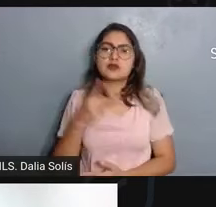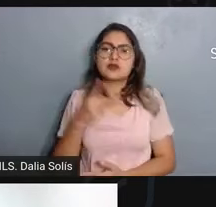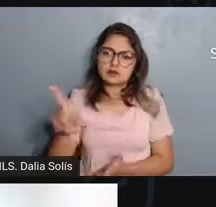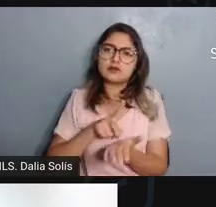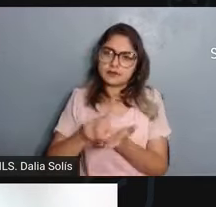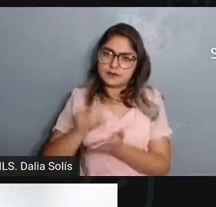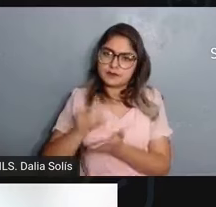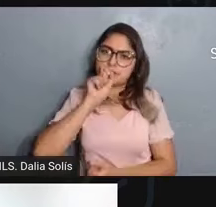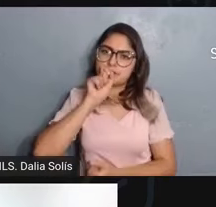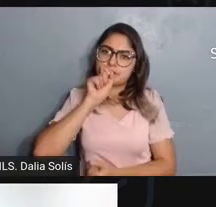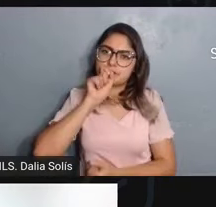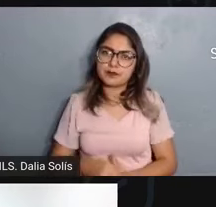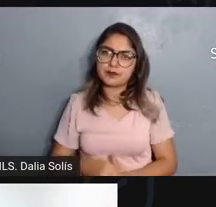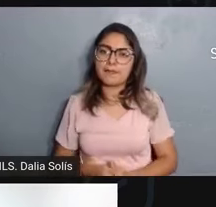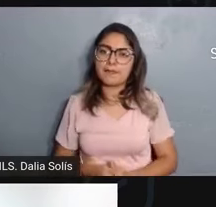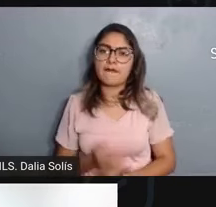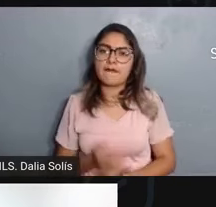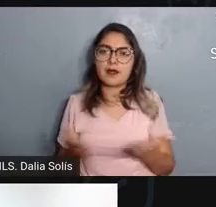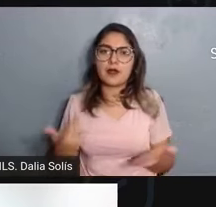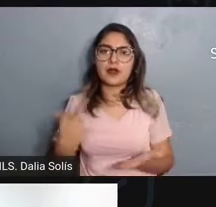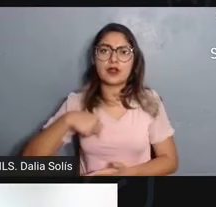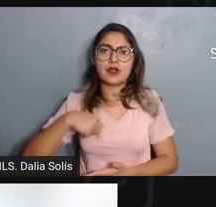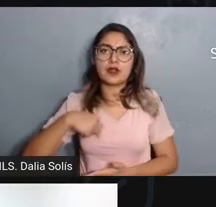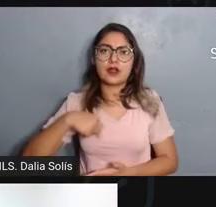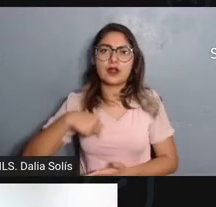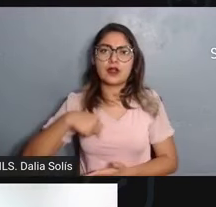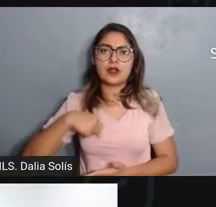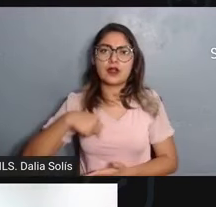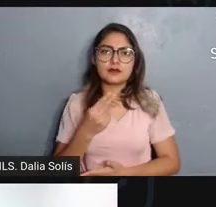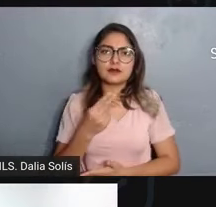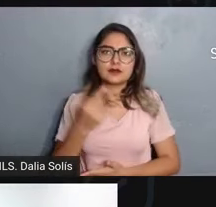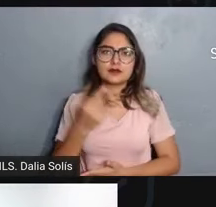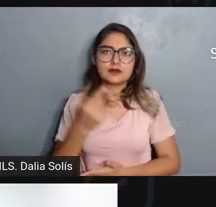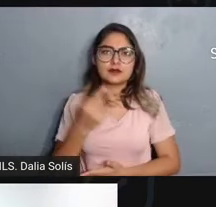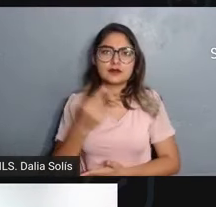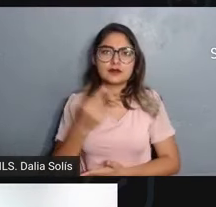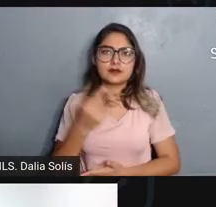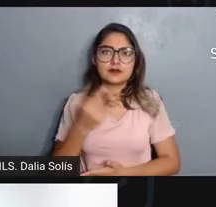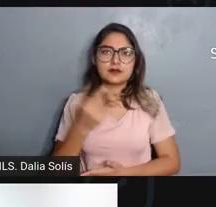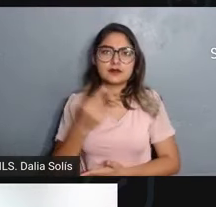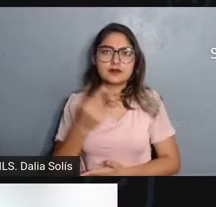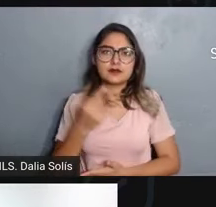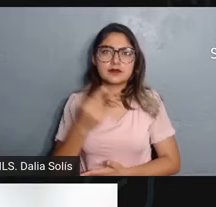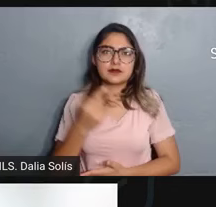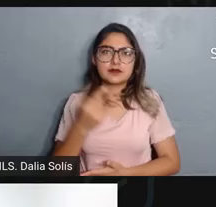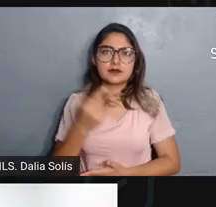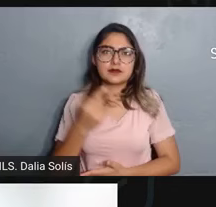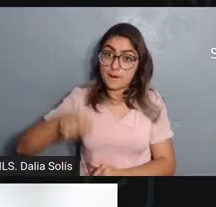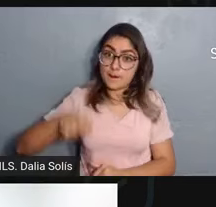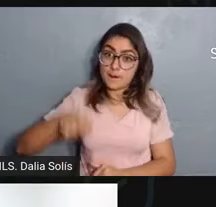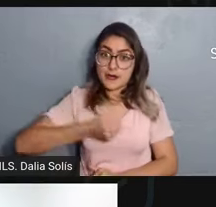la sexualidad en la vejez a lo largo de los años. Y desde tiempos en Grecia, por ejemplo, también hablaban